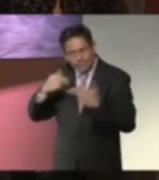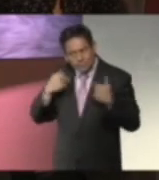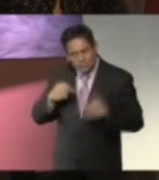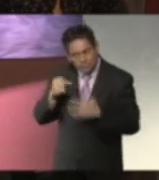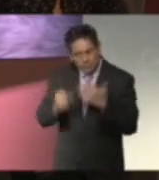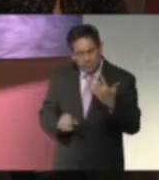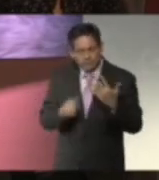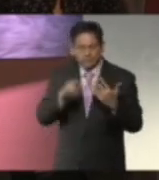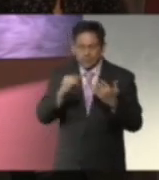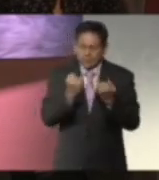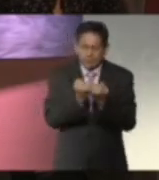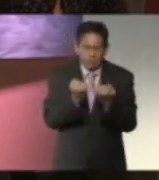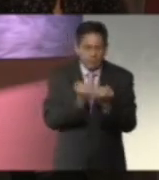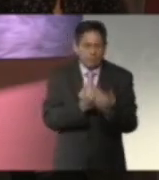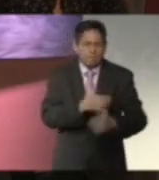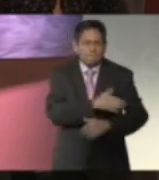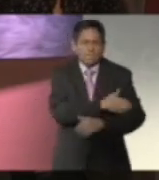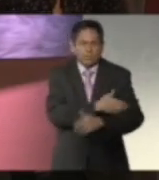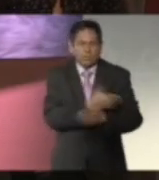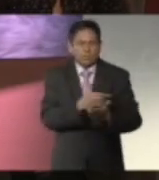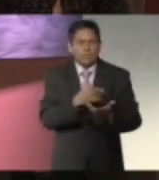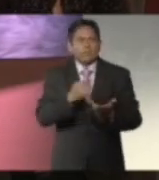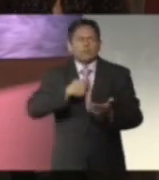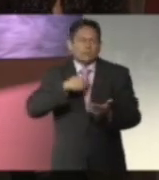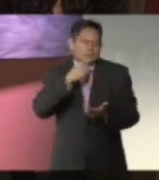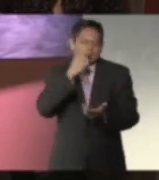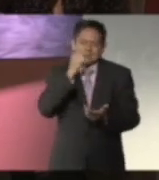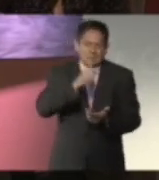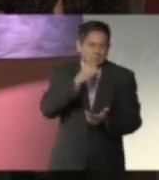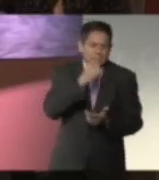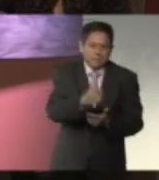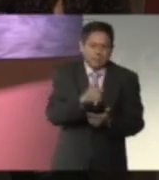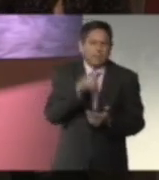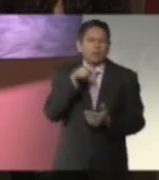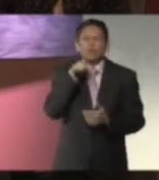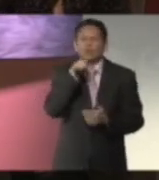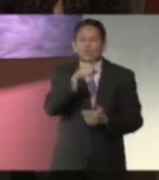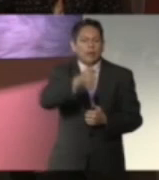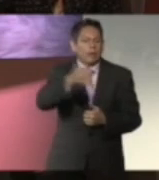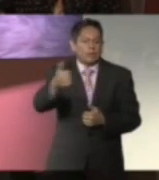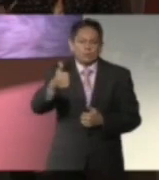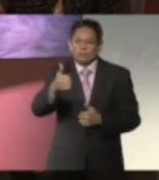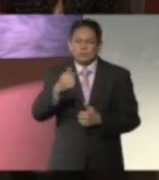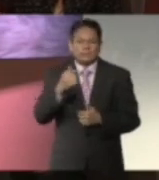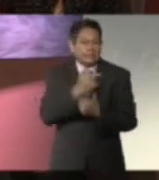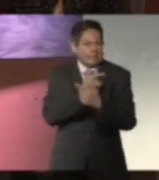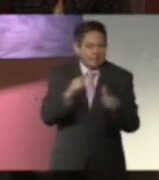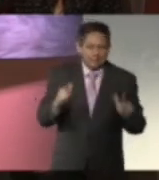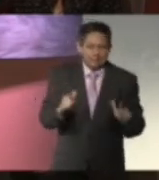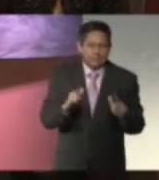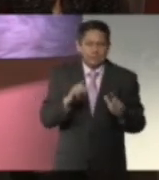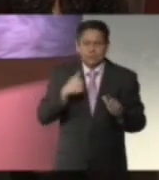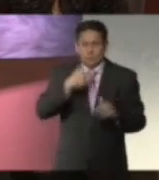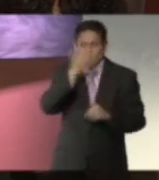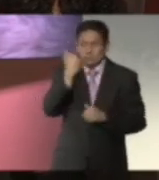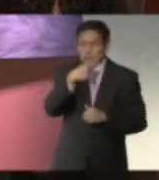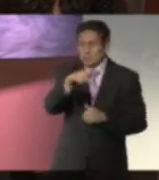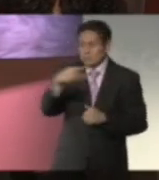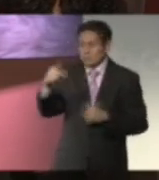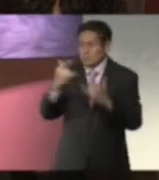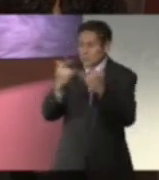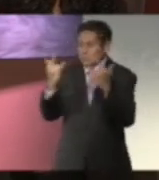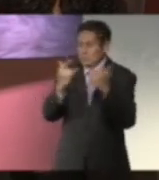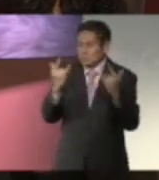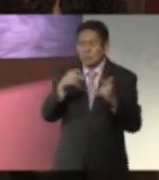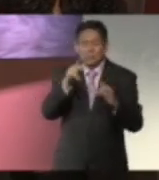empoderamiento. Yo siempre he dicho, no hay más libertad que la que traes en la bolsa. No sé la historia de cada uno, pero tener un